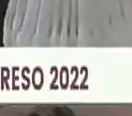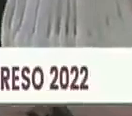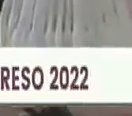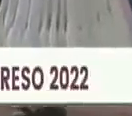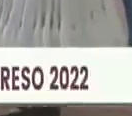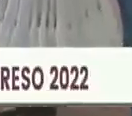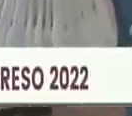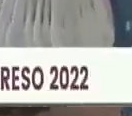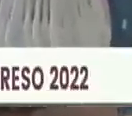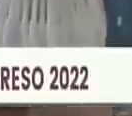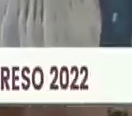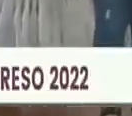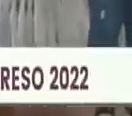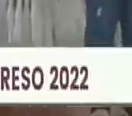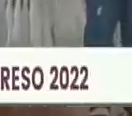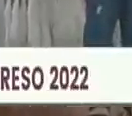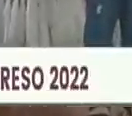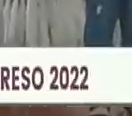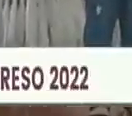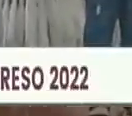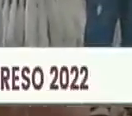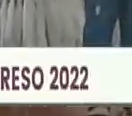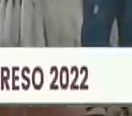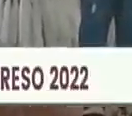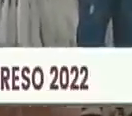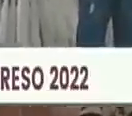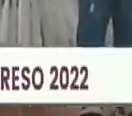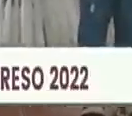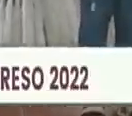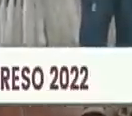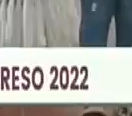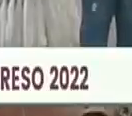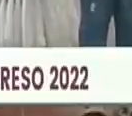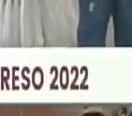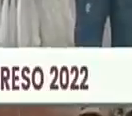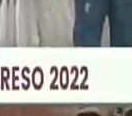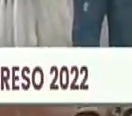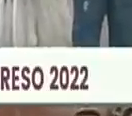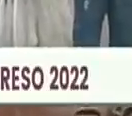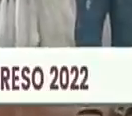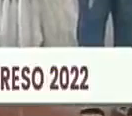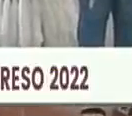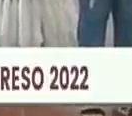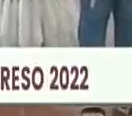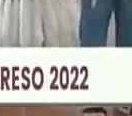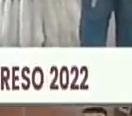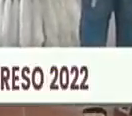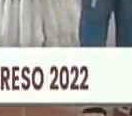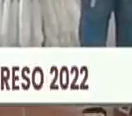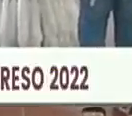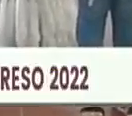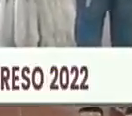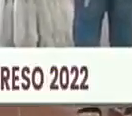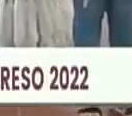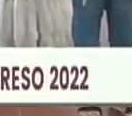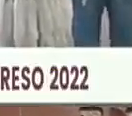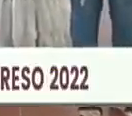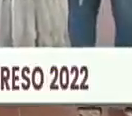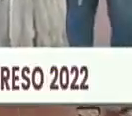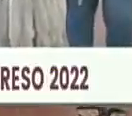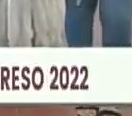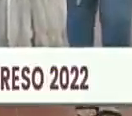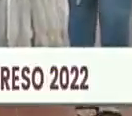el desarrollo de las regiones y de allí establecer las carreras priorizadas, como lo ha pedido el presidente de